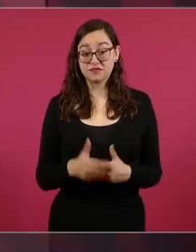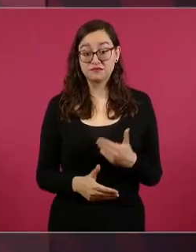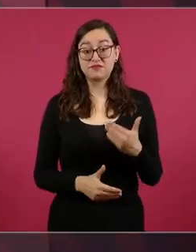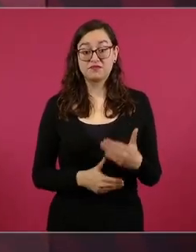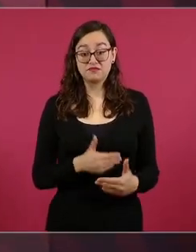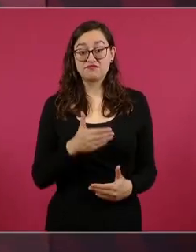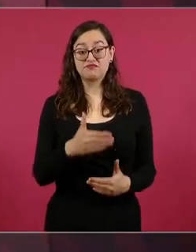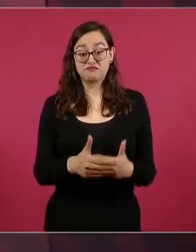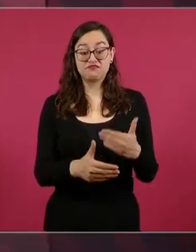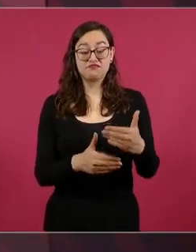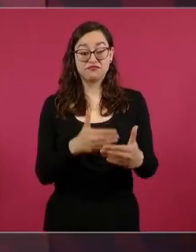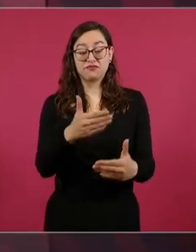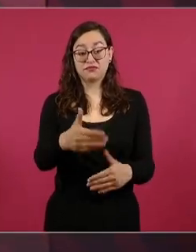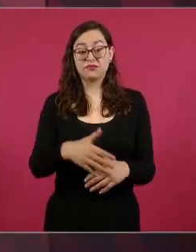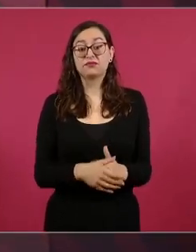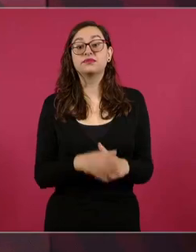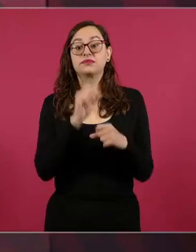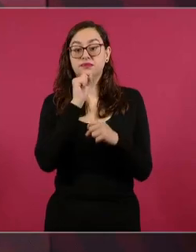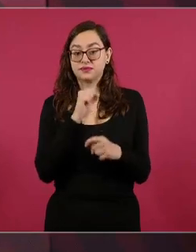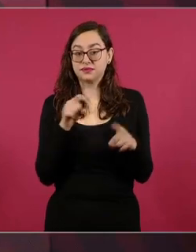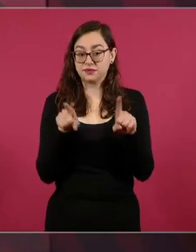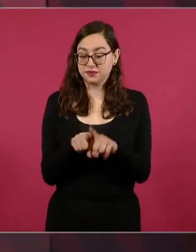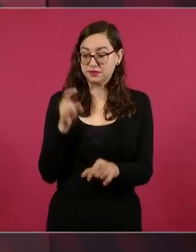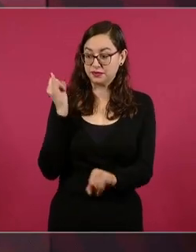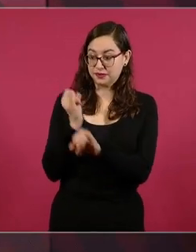se ha avanzado también por las redes sociales,